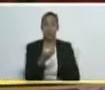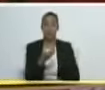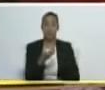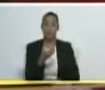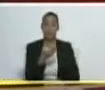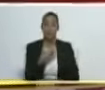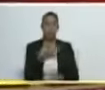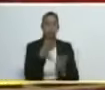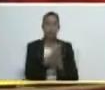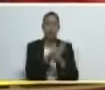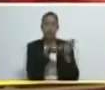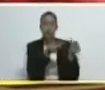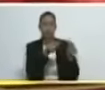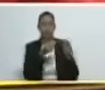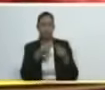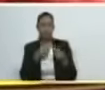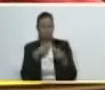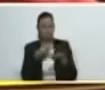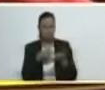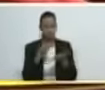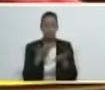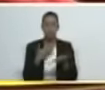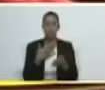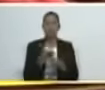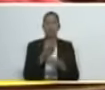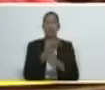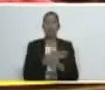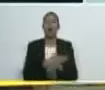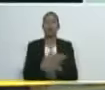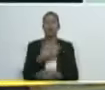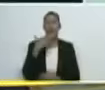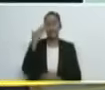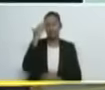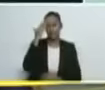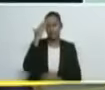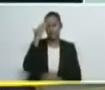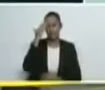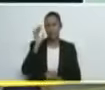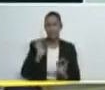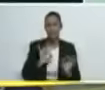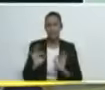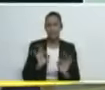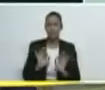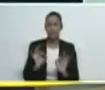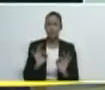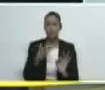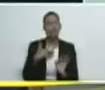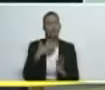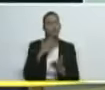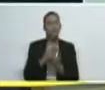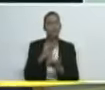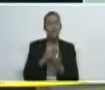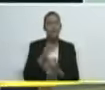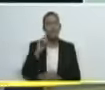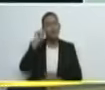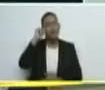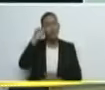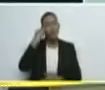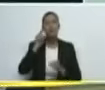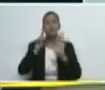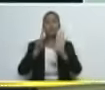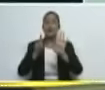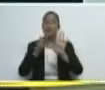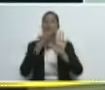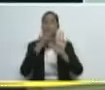recado. Así que yo fui preparado, advertido. Y siempre recuerdo aquel 6 de diciembre en